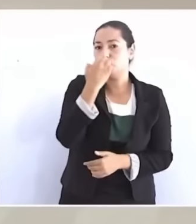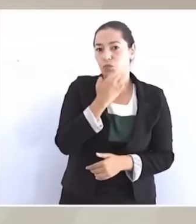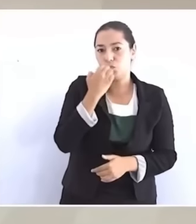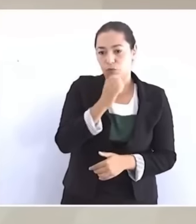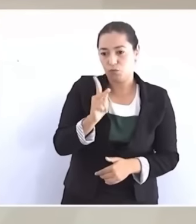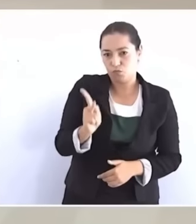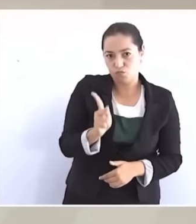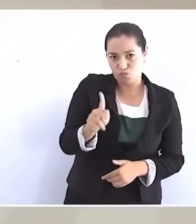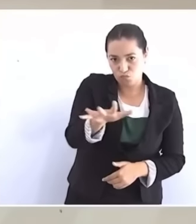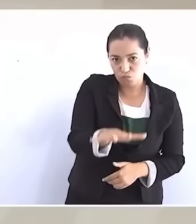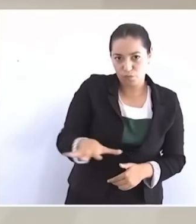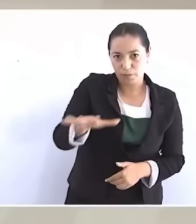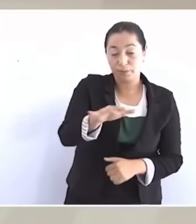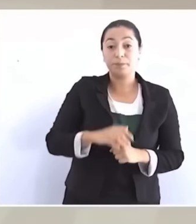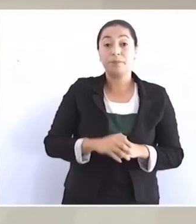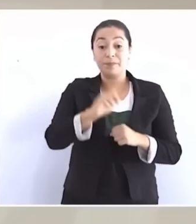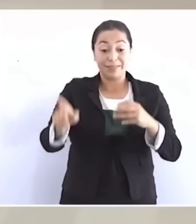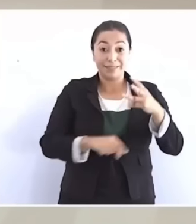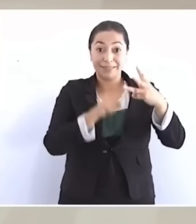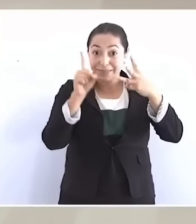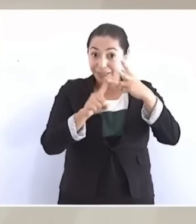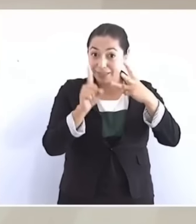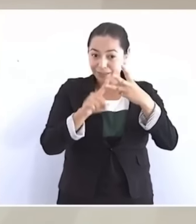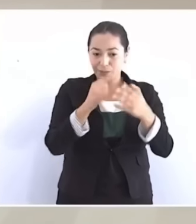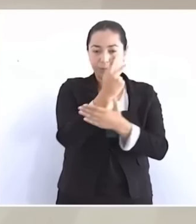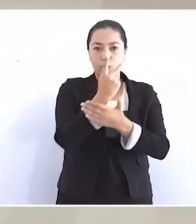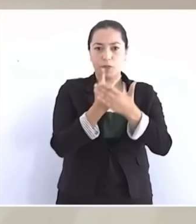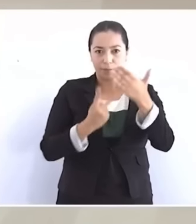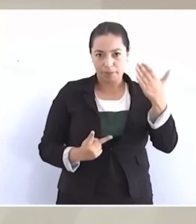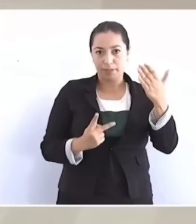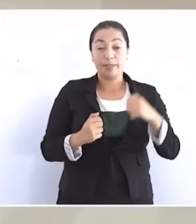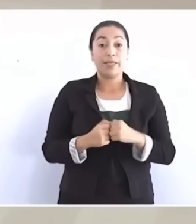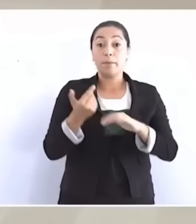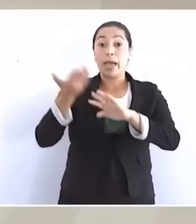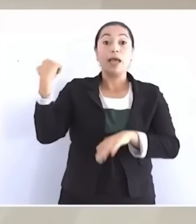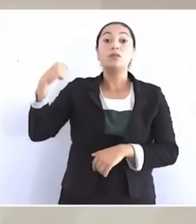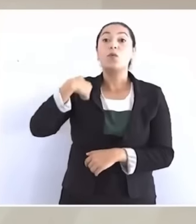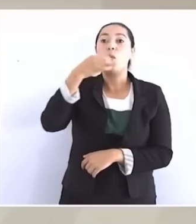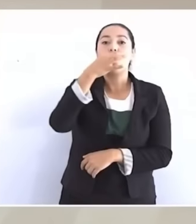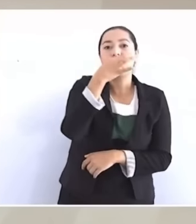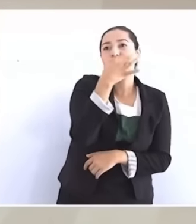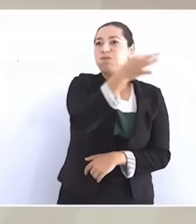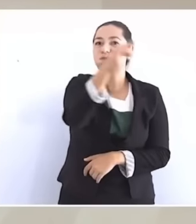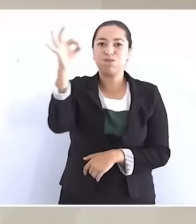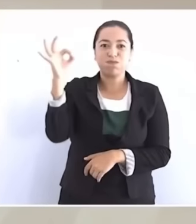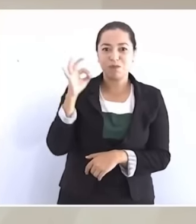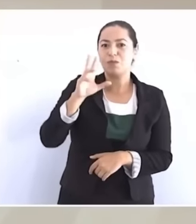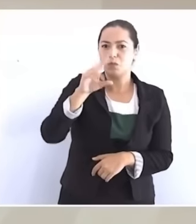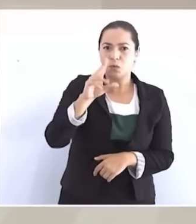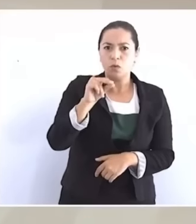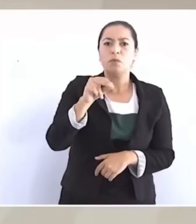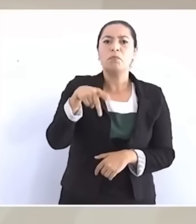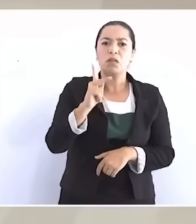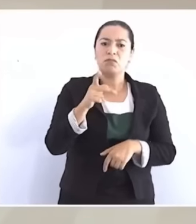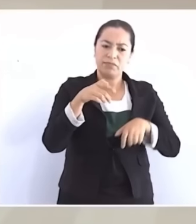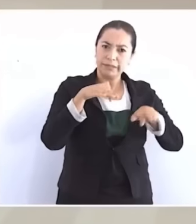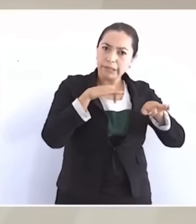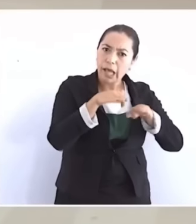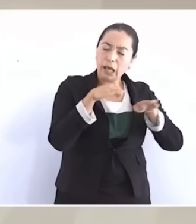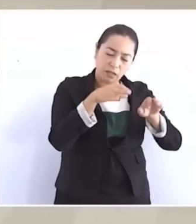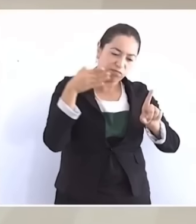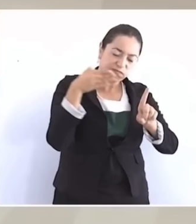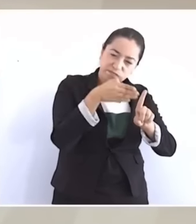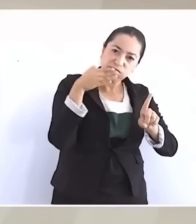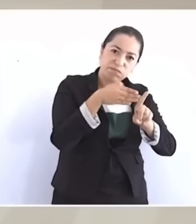y el tercer programa ese, no lo dije en campaña, lo hemos estado trabajando